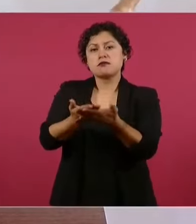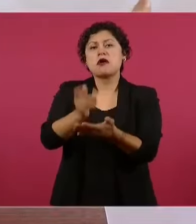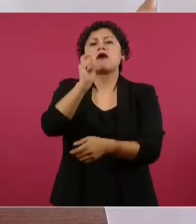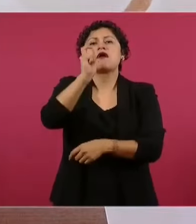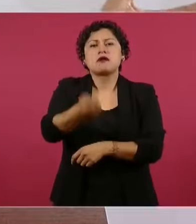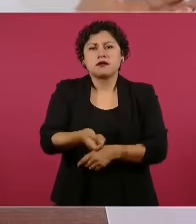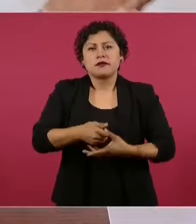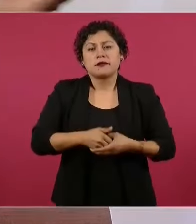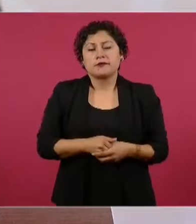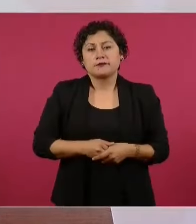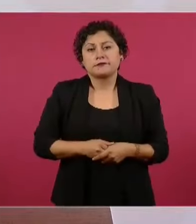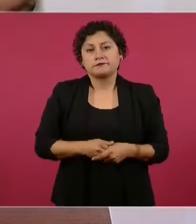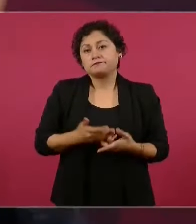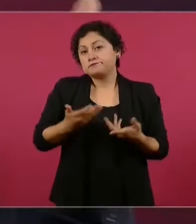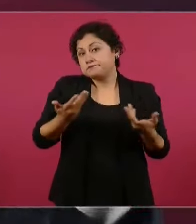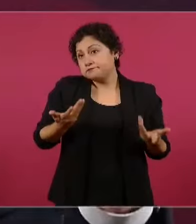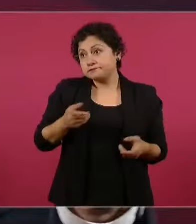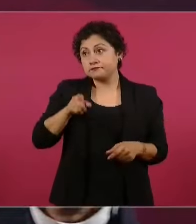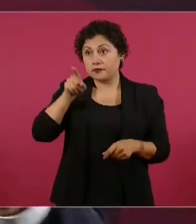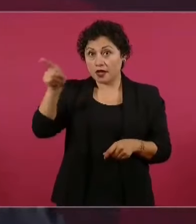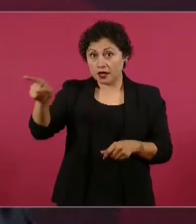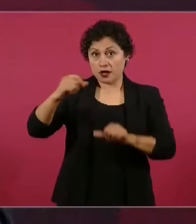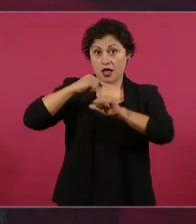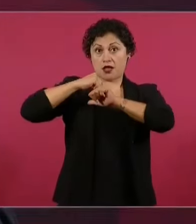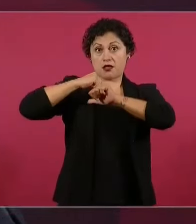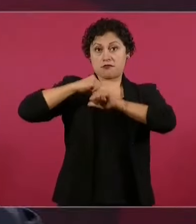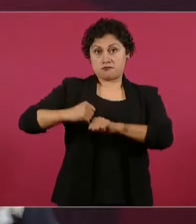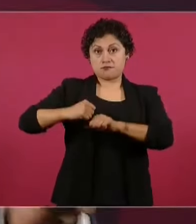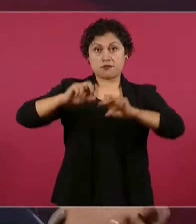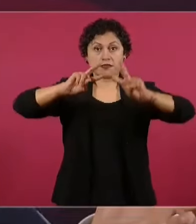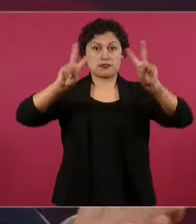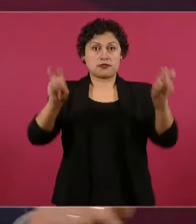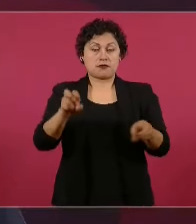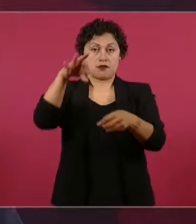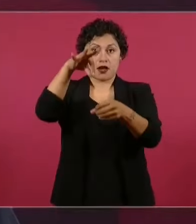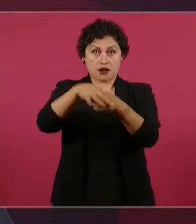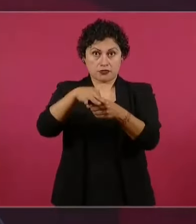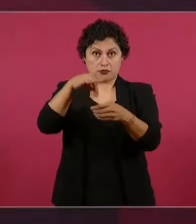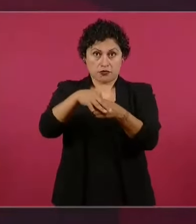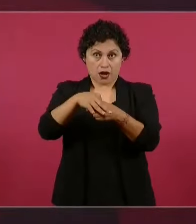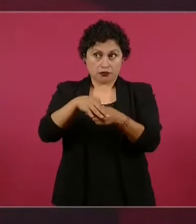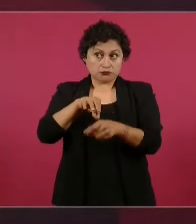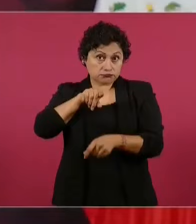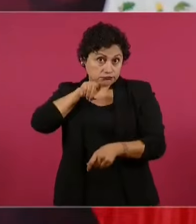Bueno, pues que la autoridad electoral dé a conocer